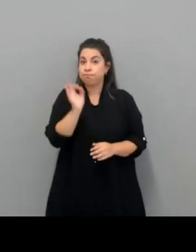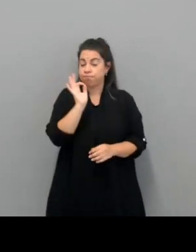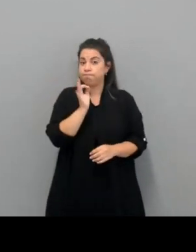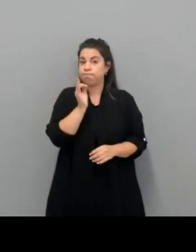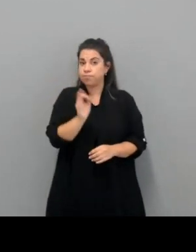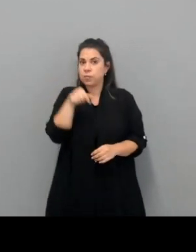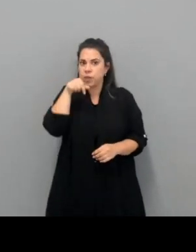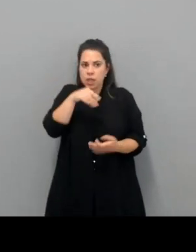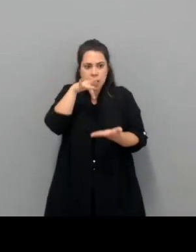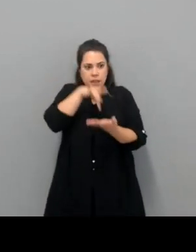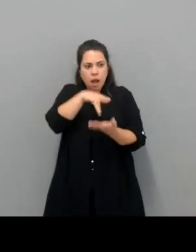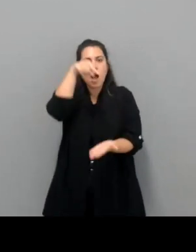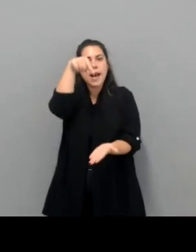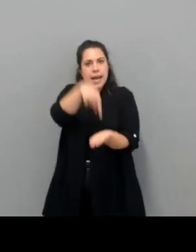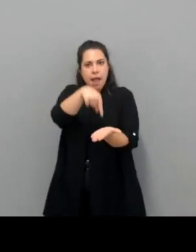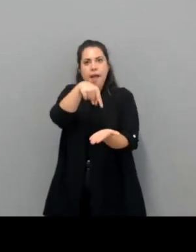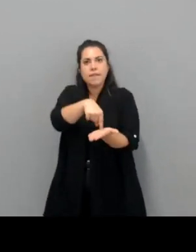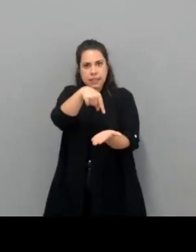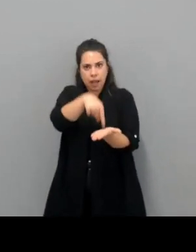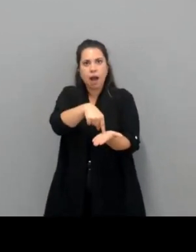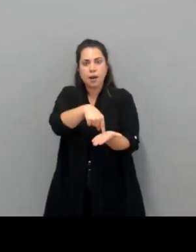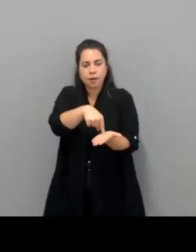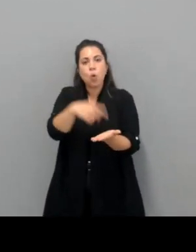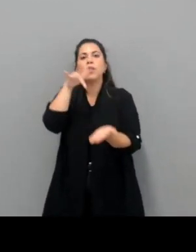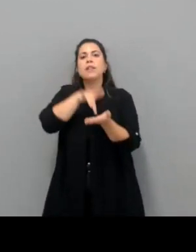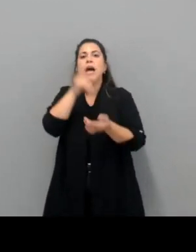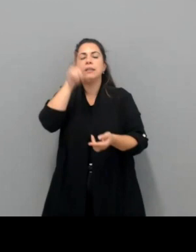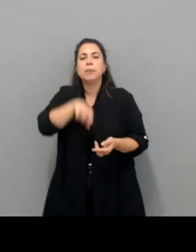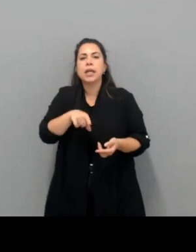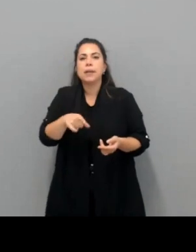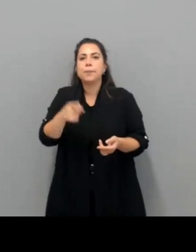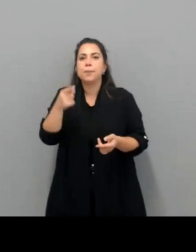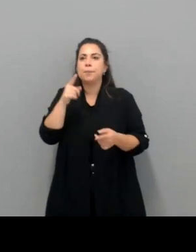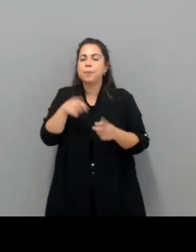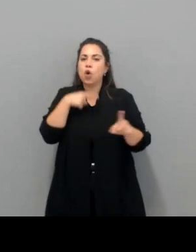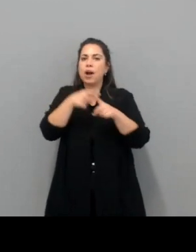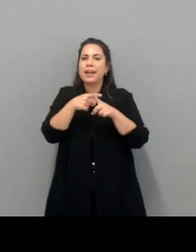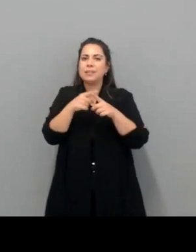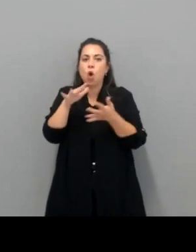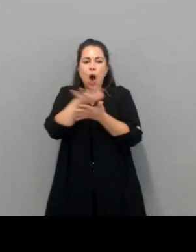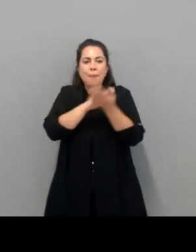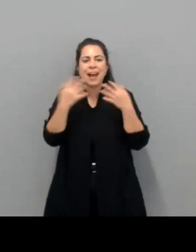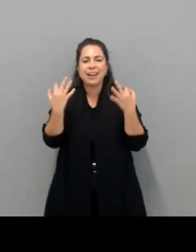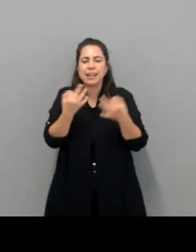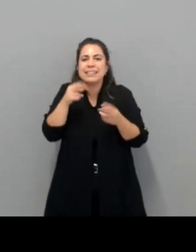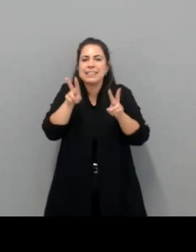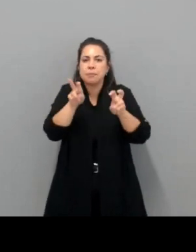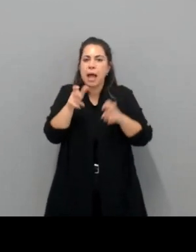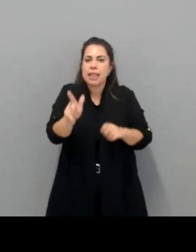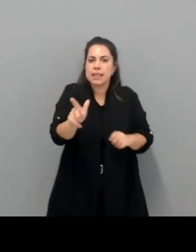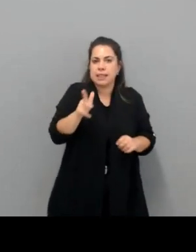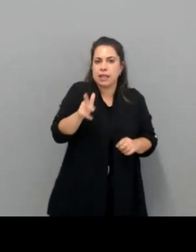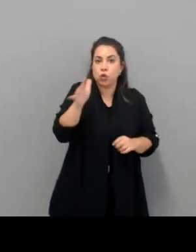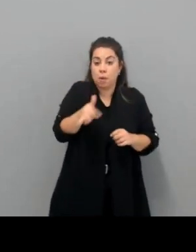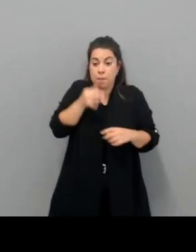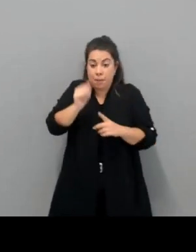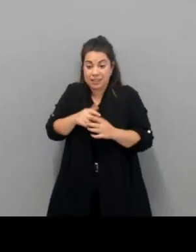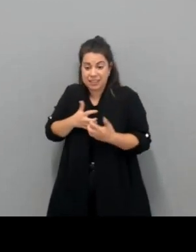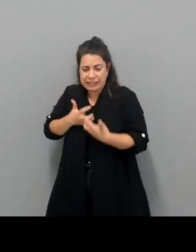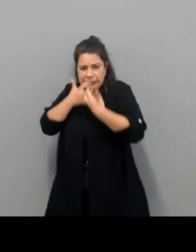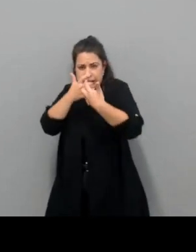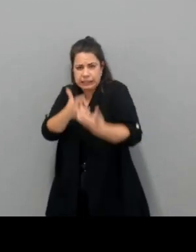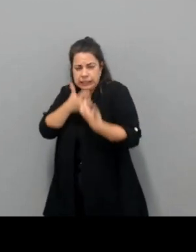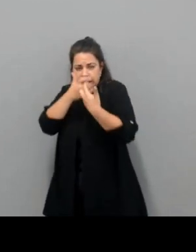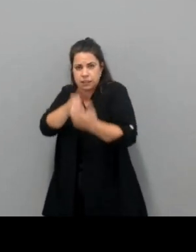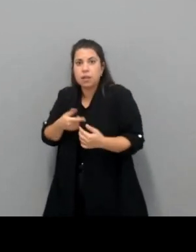es un día de reivindicar, es un día también para hablar sobre los derechos y para luchar por los derechos de